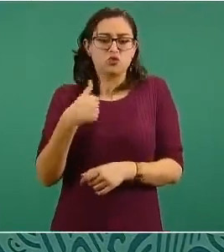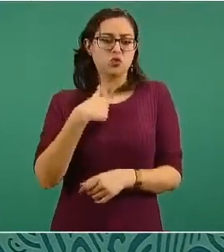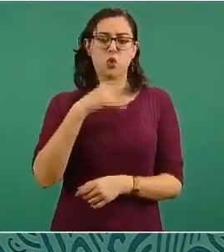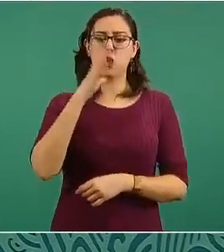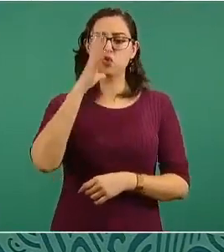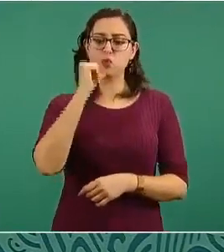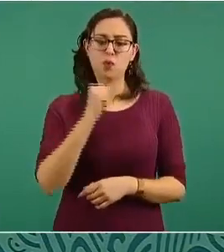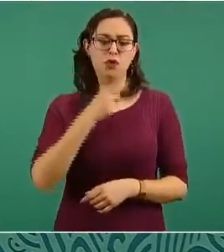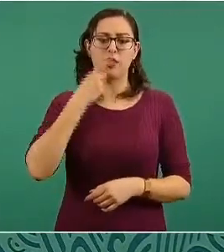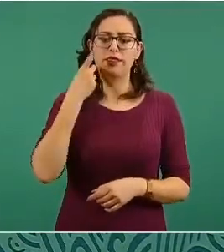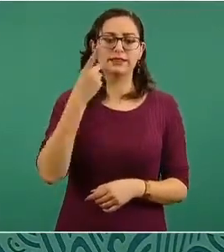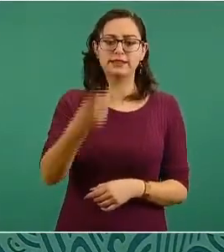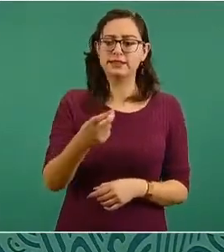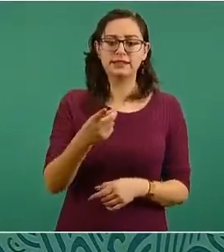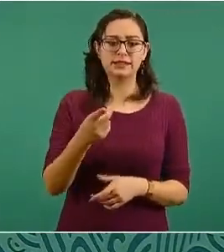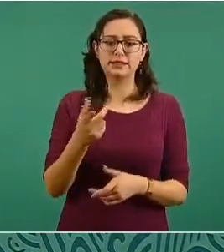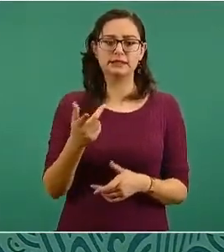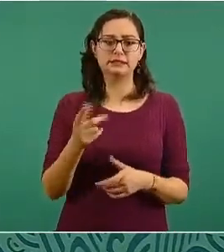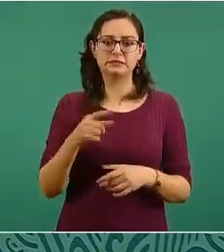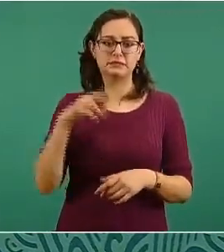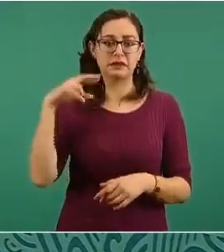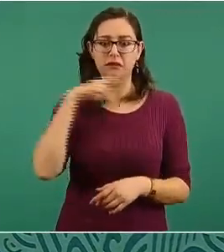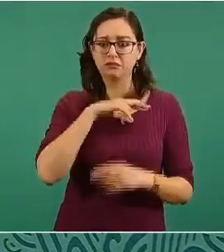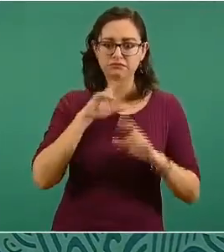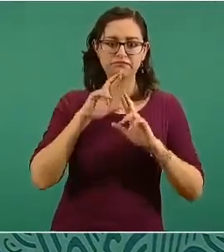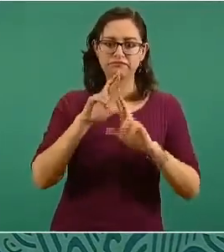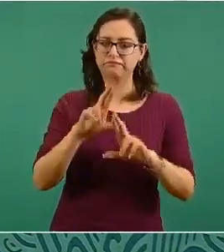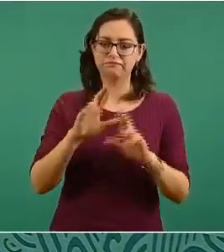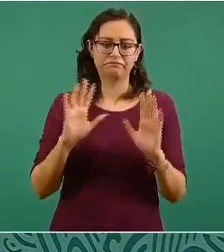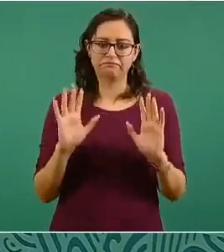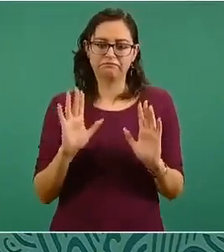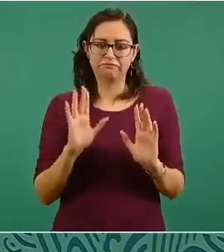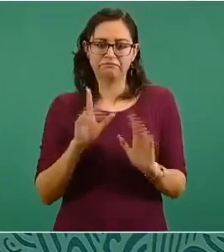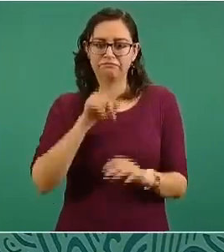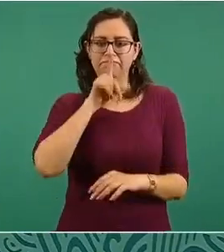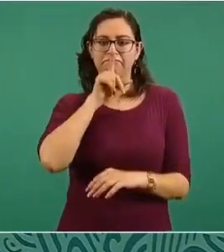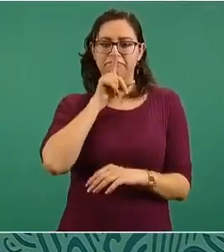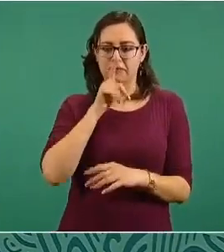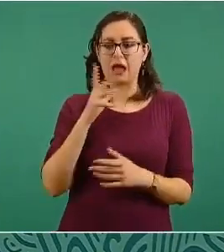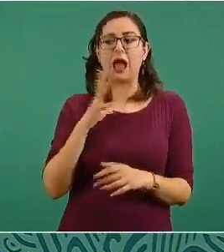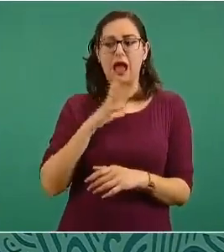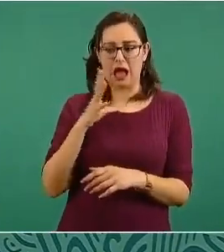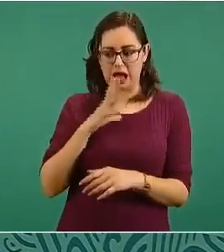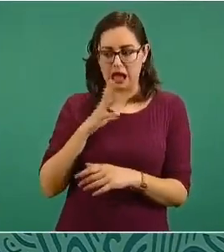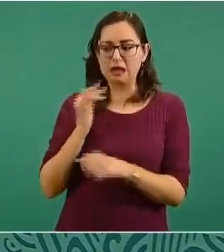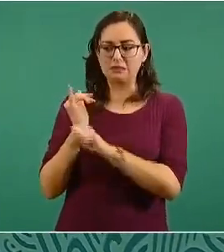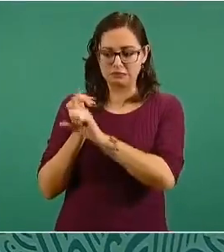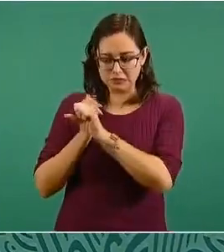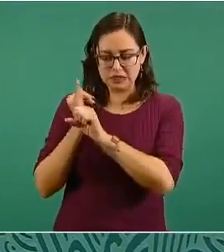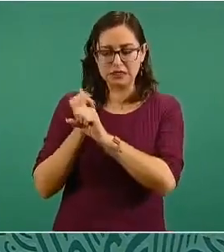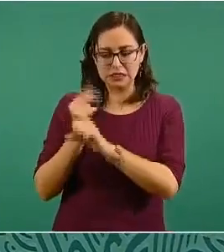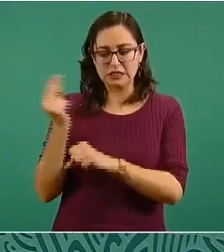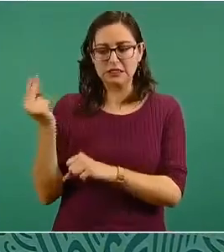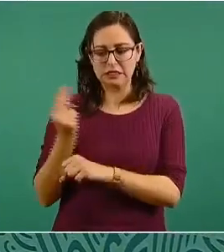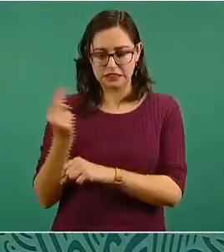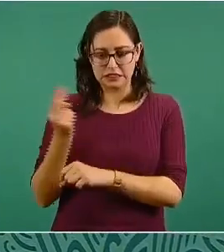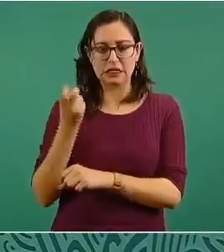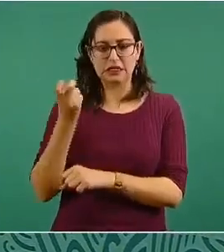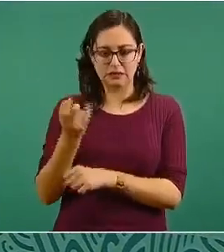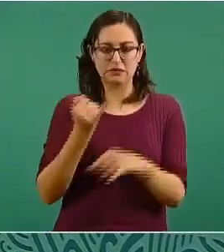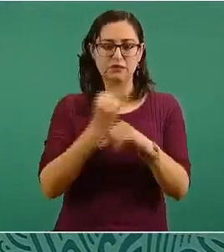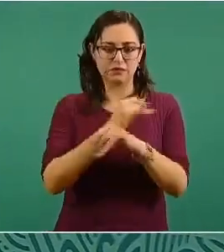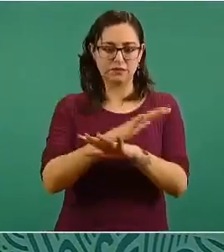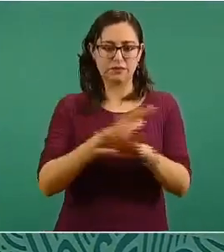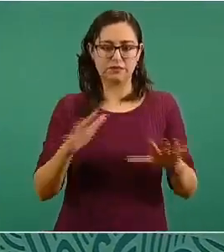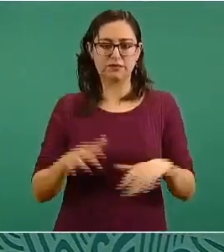estadística o epidemiológica o clínica sobre el particular, pero iremos viendo y contribuyendo con esta